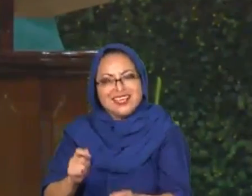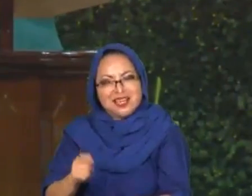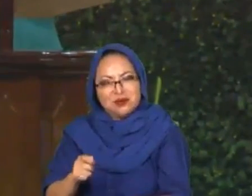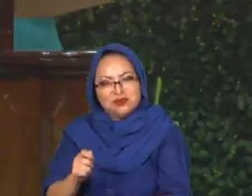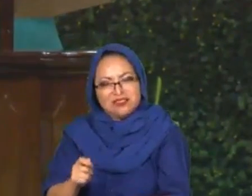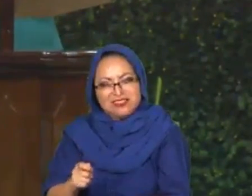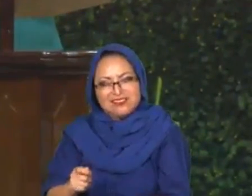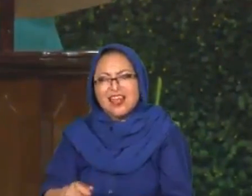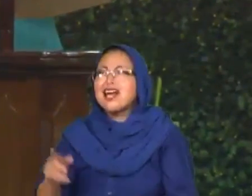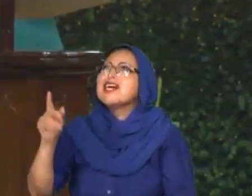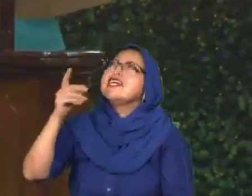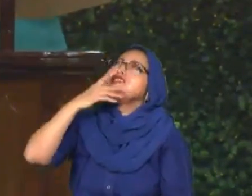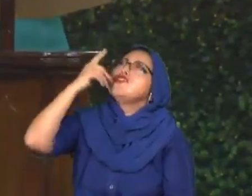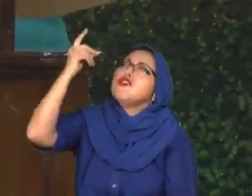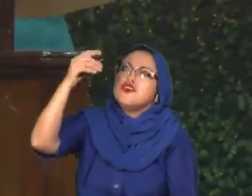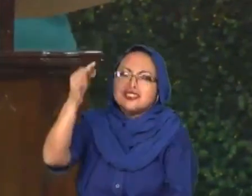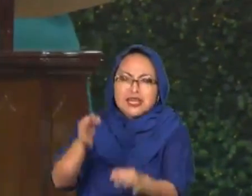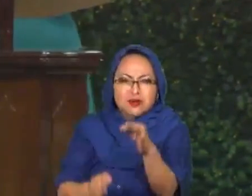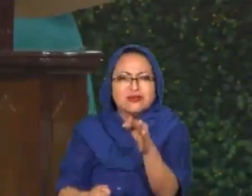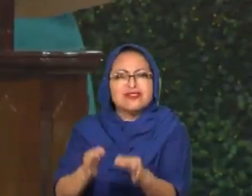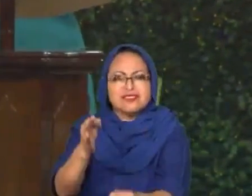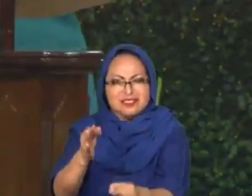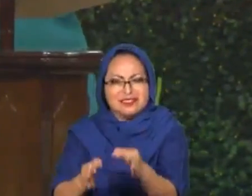te adoramos,